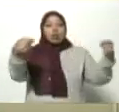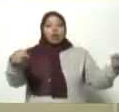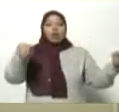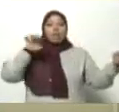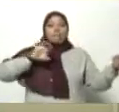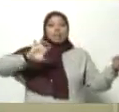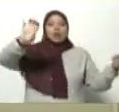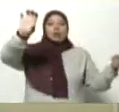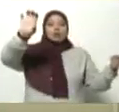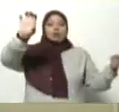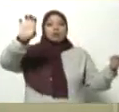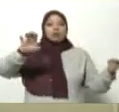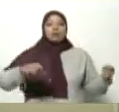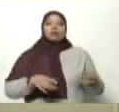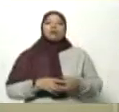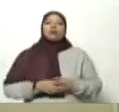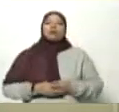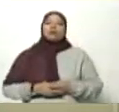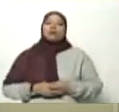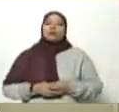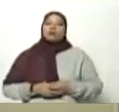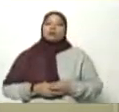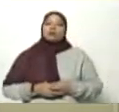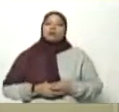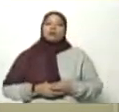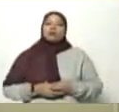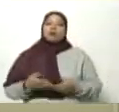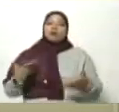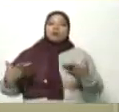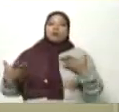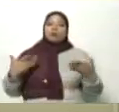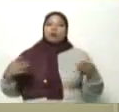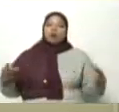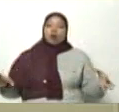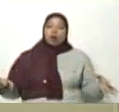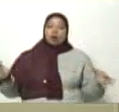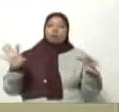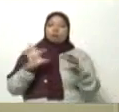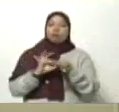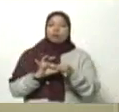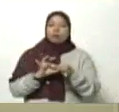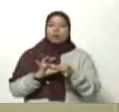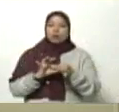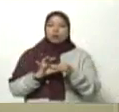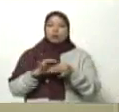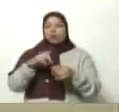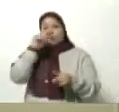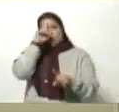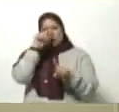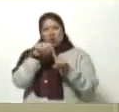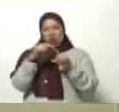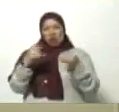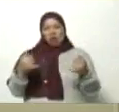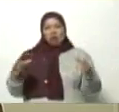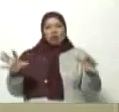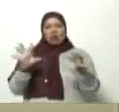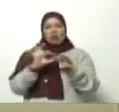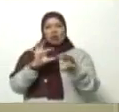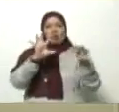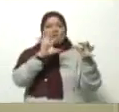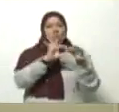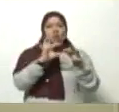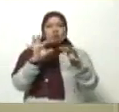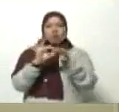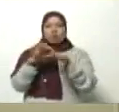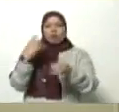señalaba que él va a servir de articulador, que su eje, su rol fundamental en este momento es de articulador de